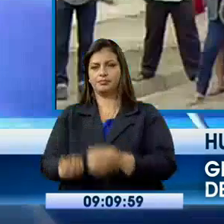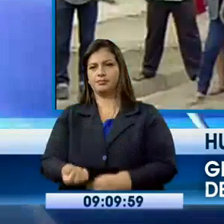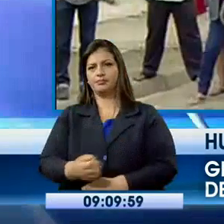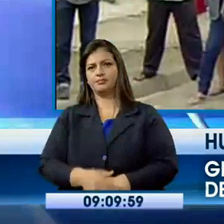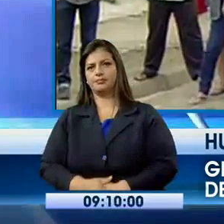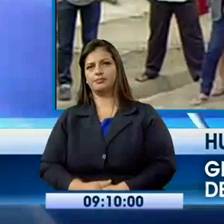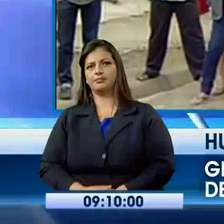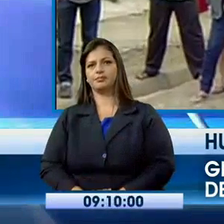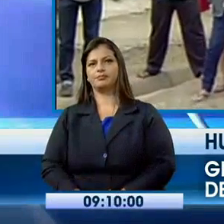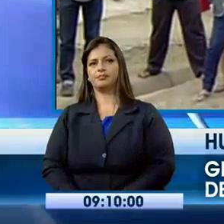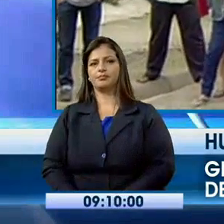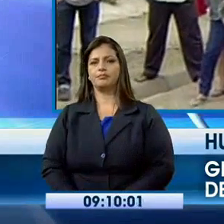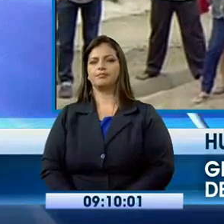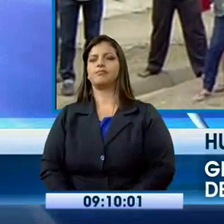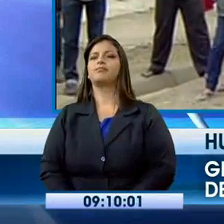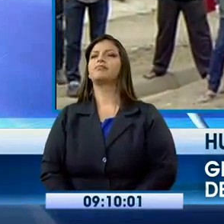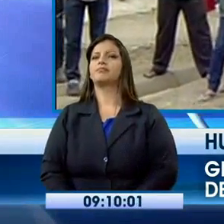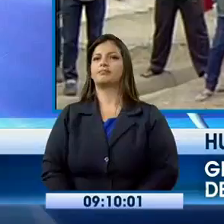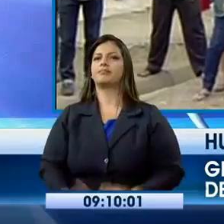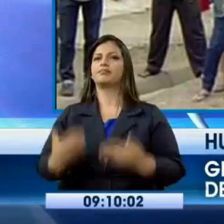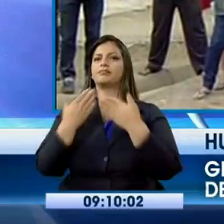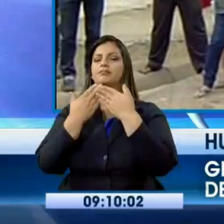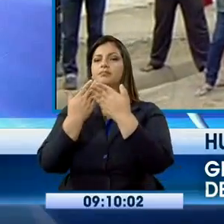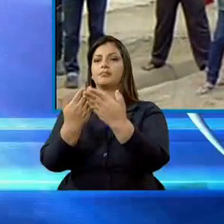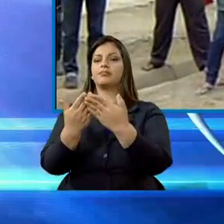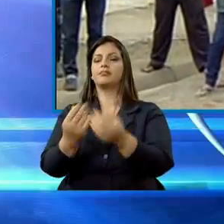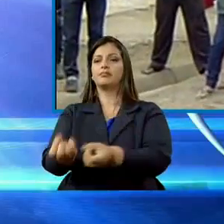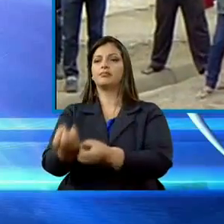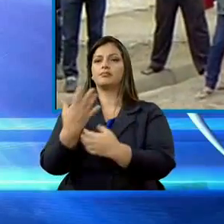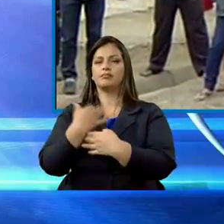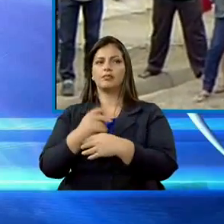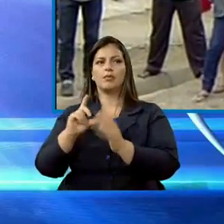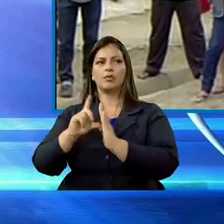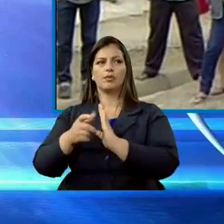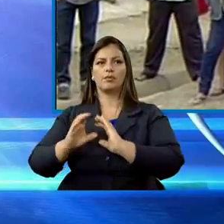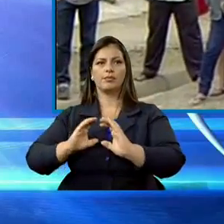días. Gracias, Julio César, por el informe. Más adelante contigo. Ojalá